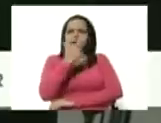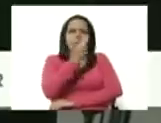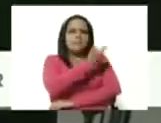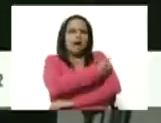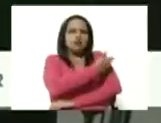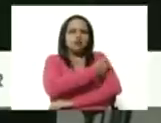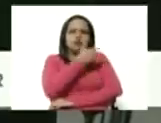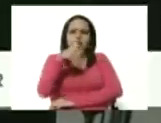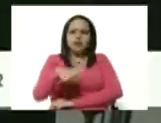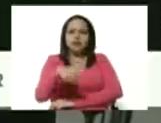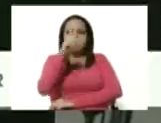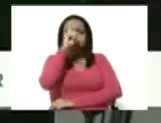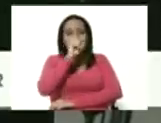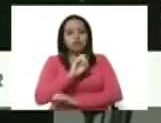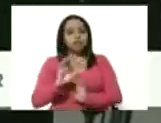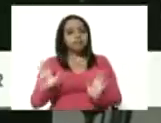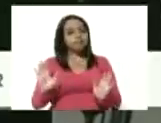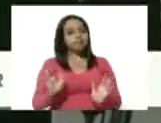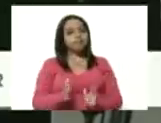año.